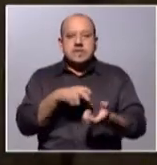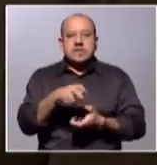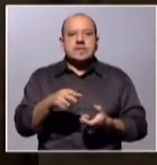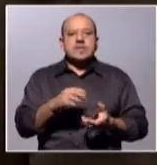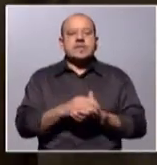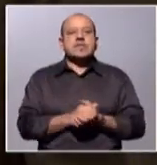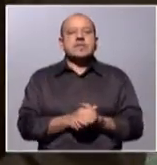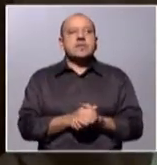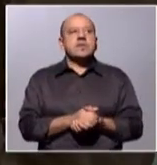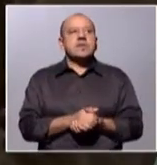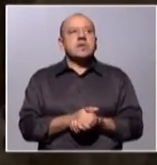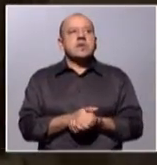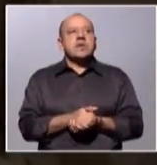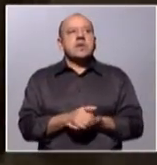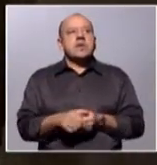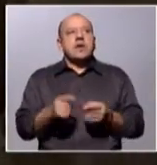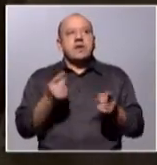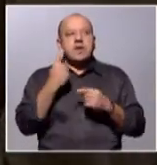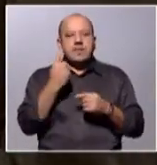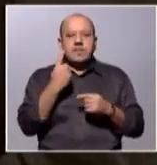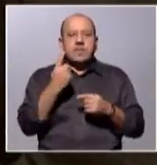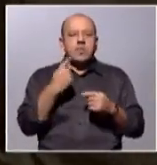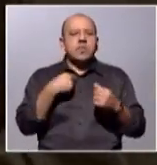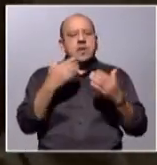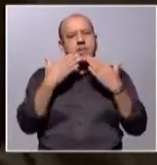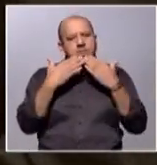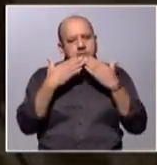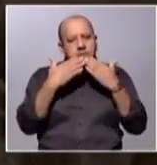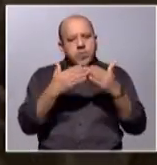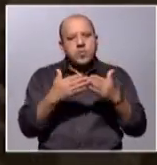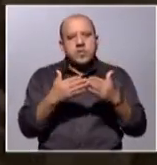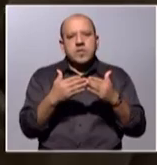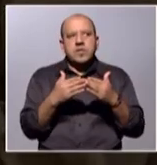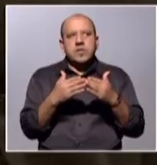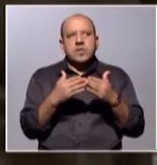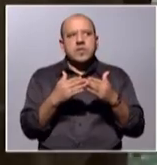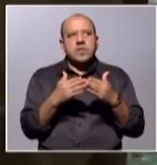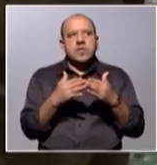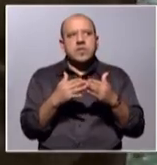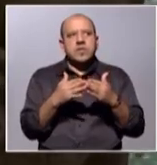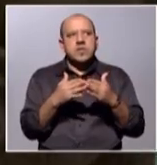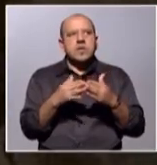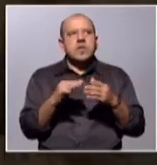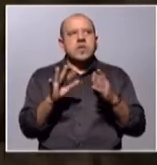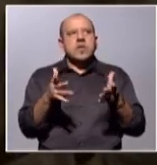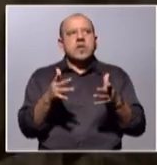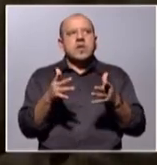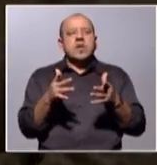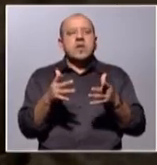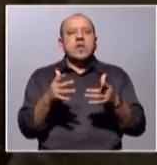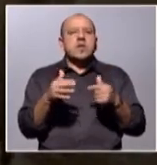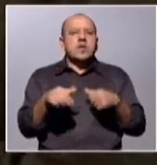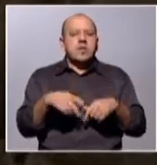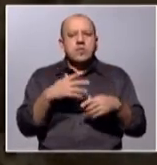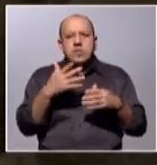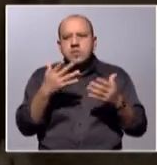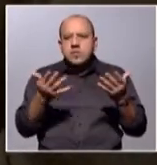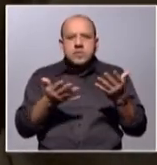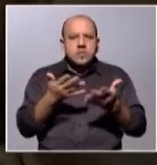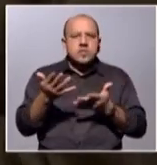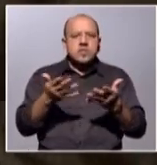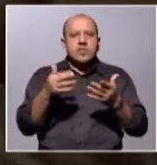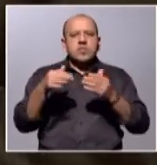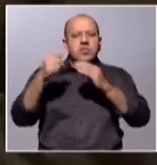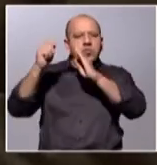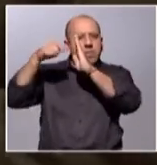de esta locura fernando primero una pregunta primero de casi que de vecino de con ciudadano estamos como metidos adentro de una